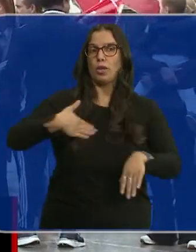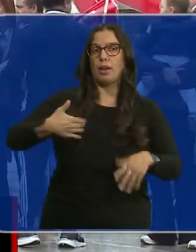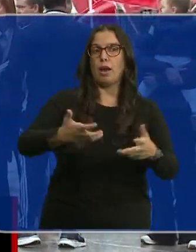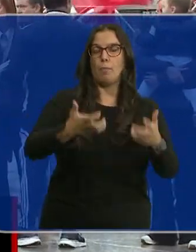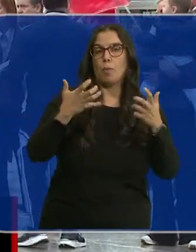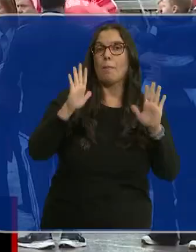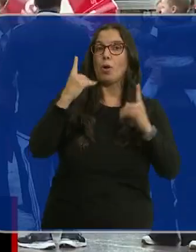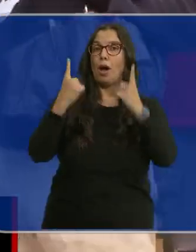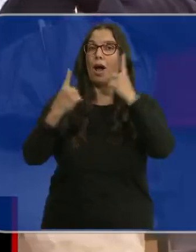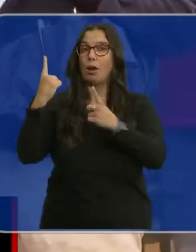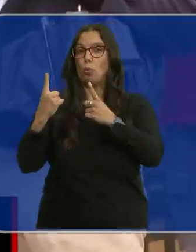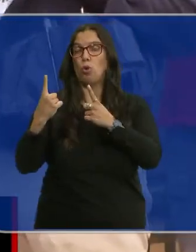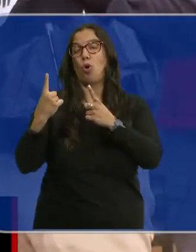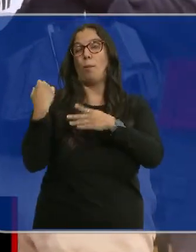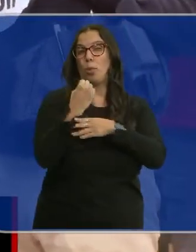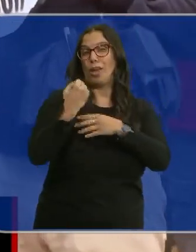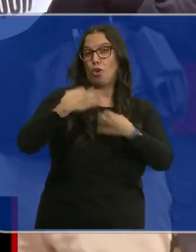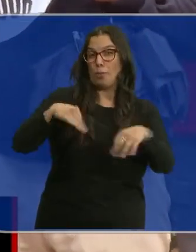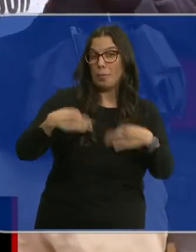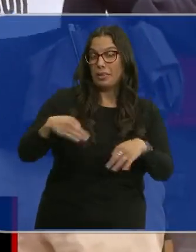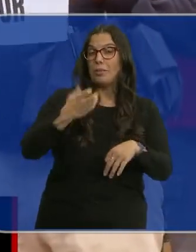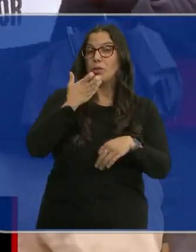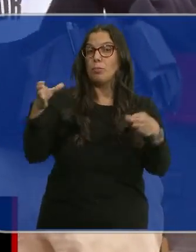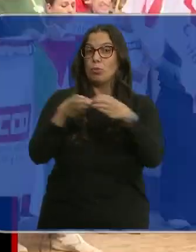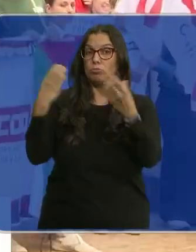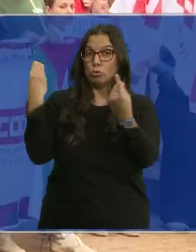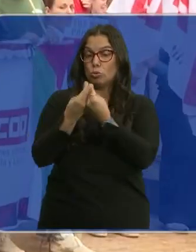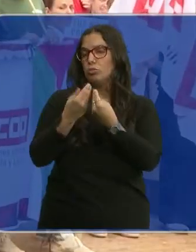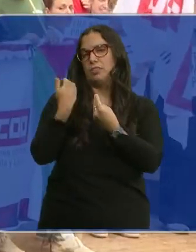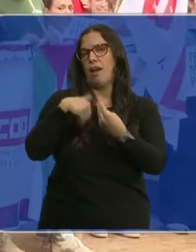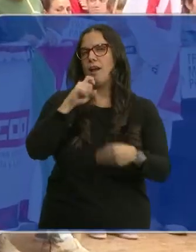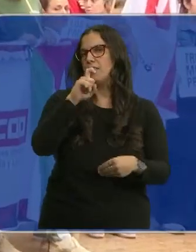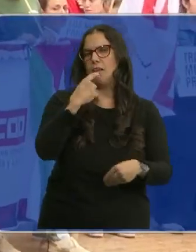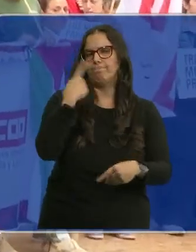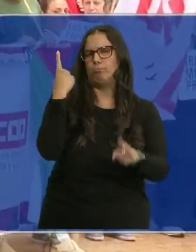medida, pero alguno de sus socios, como Junts, ya ha anunciado que votará en contra.